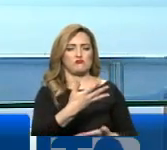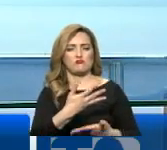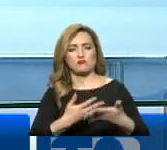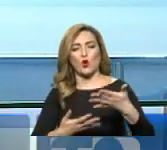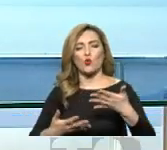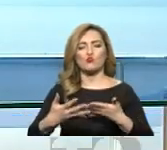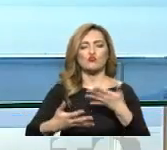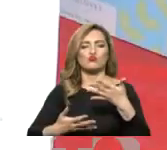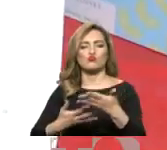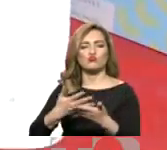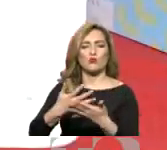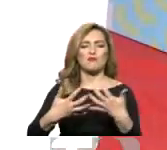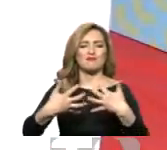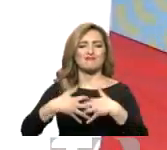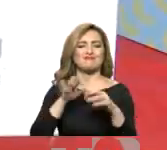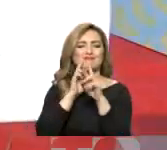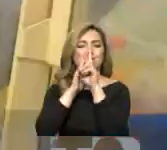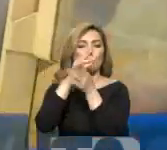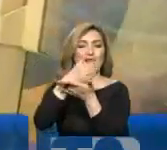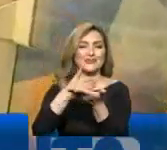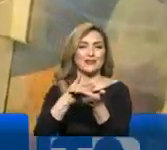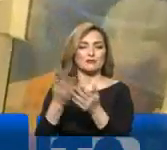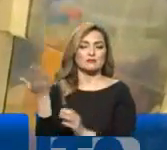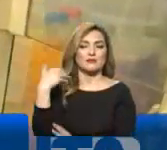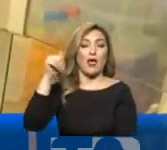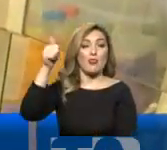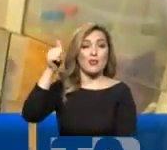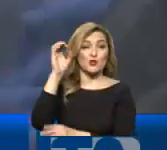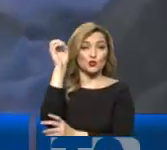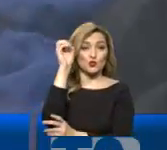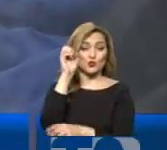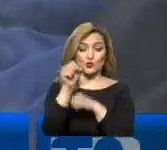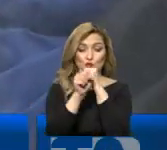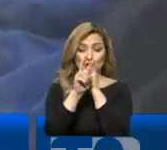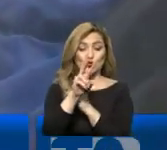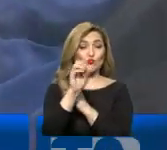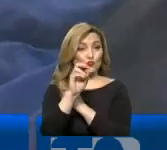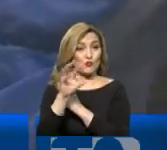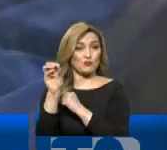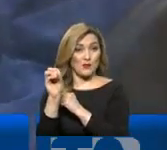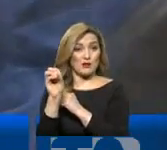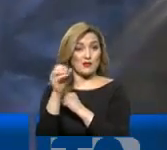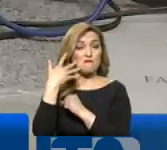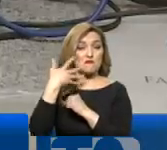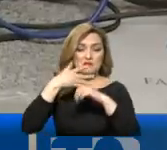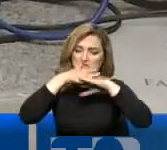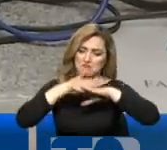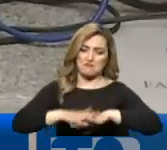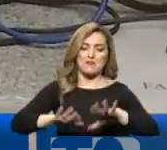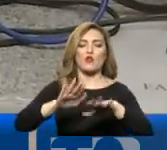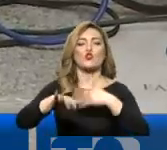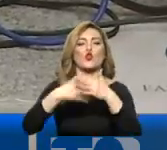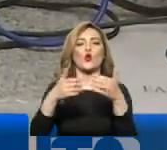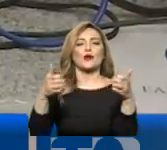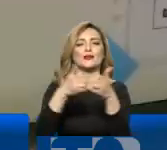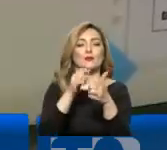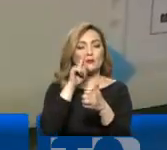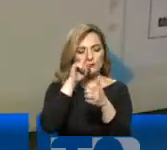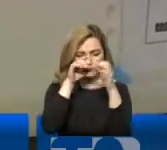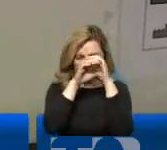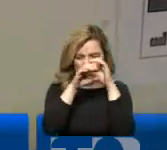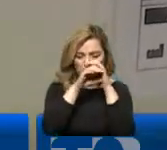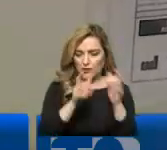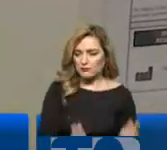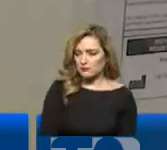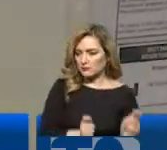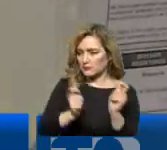mitad. El 10 de octubre de 2020 es la fecha en la que expiran todos los kits PCR entregados por el municipio de Quito